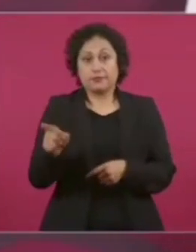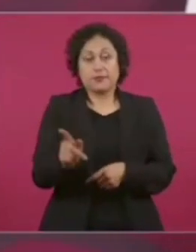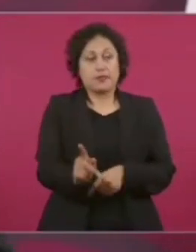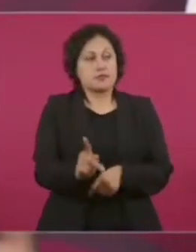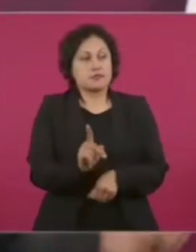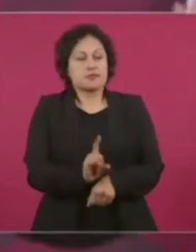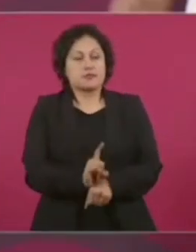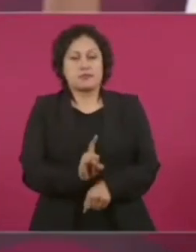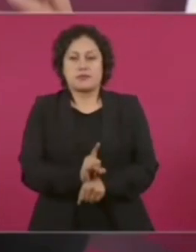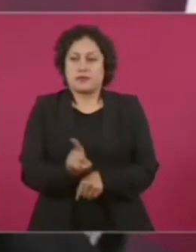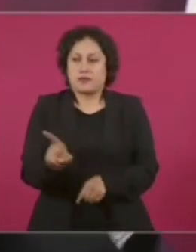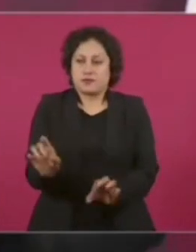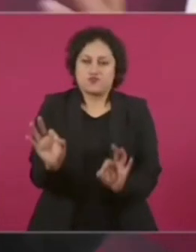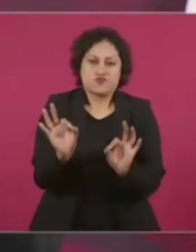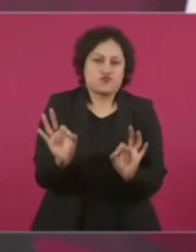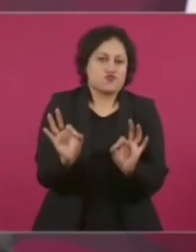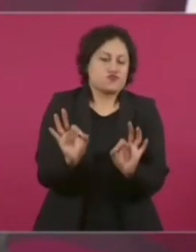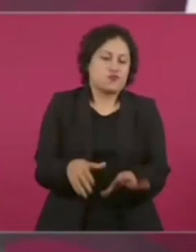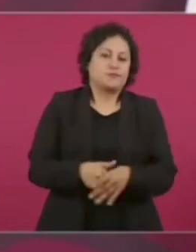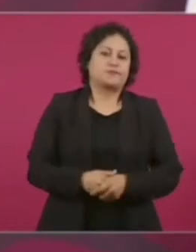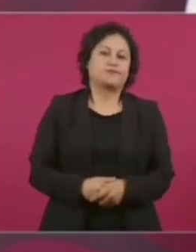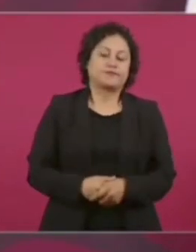Entonces se invitaba